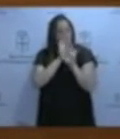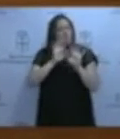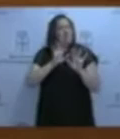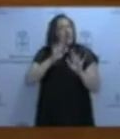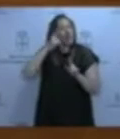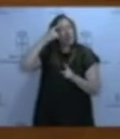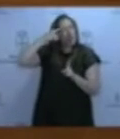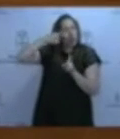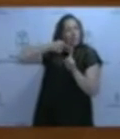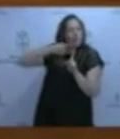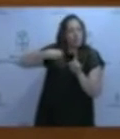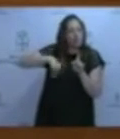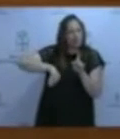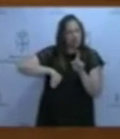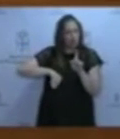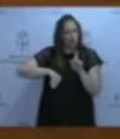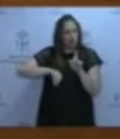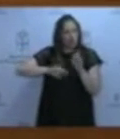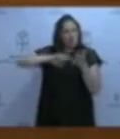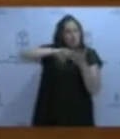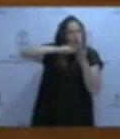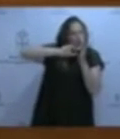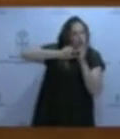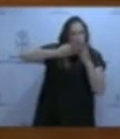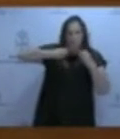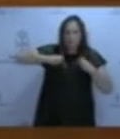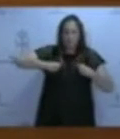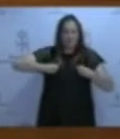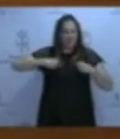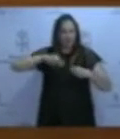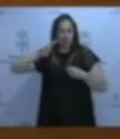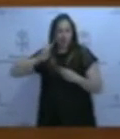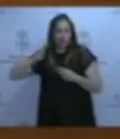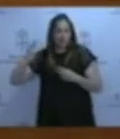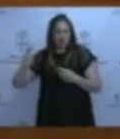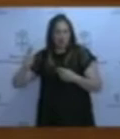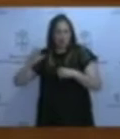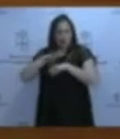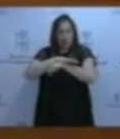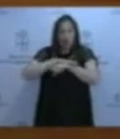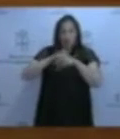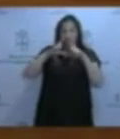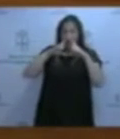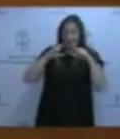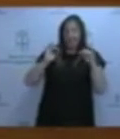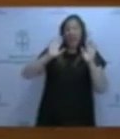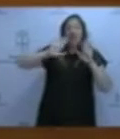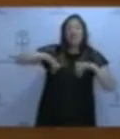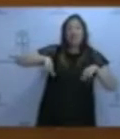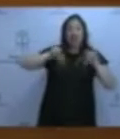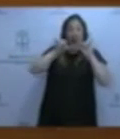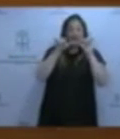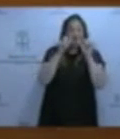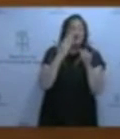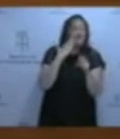con exactamente el mismo proyecto debajo del brazo. El gobierno asturiano está optando por el mismo modelo de fechas tope